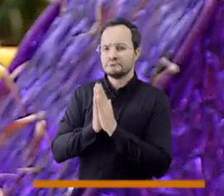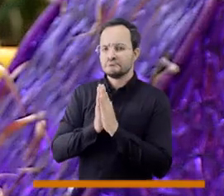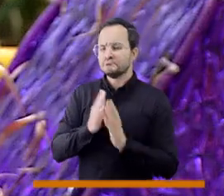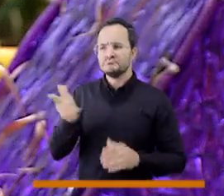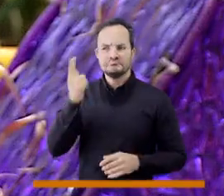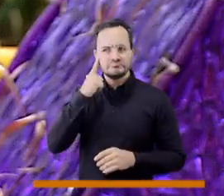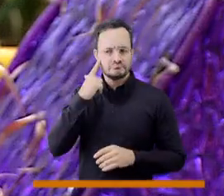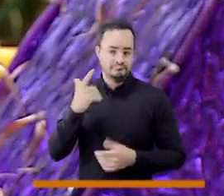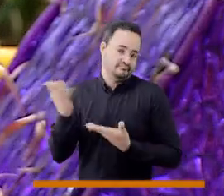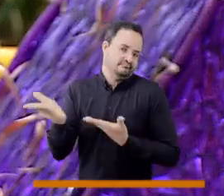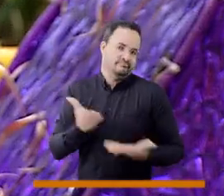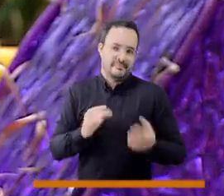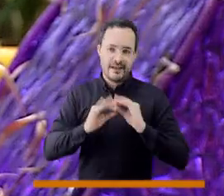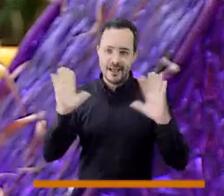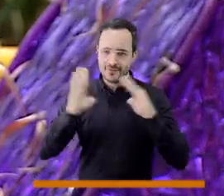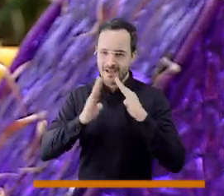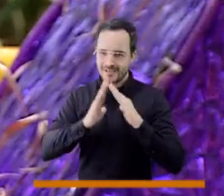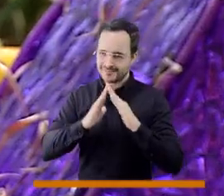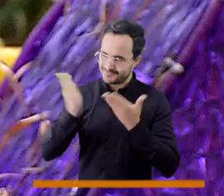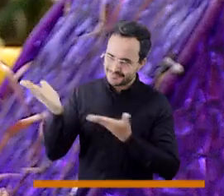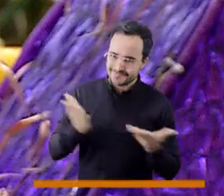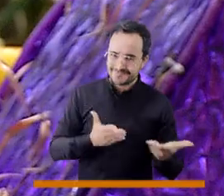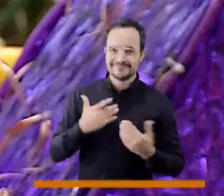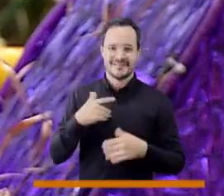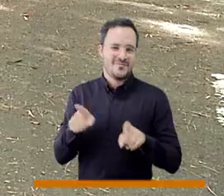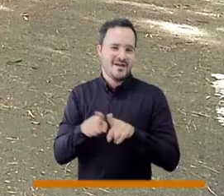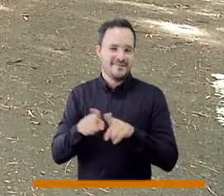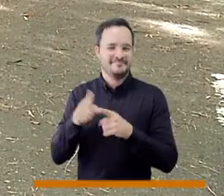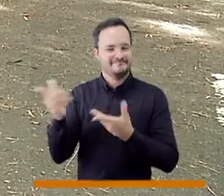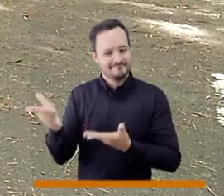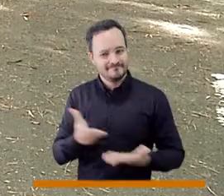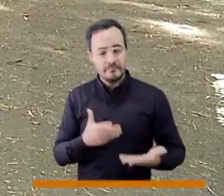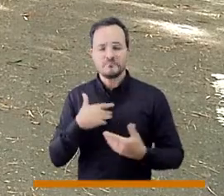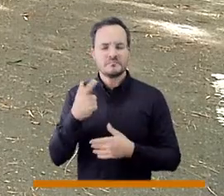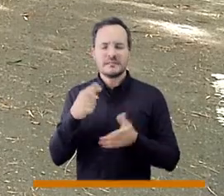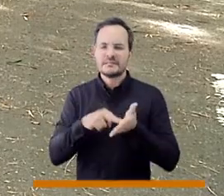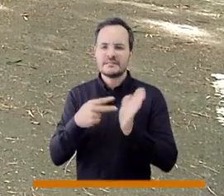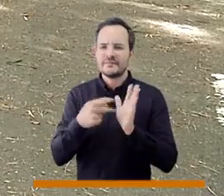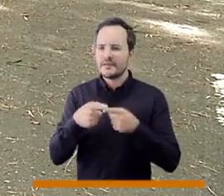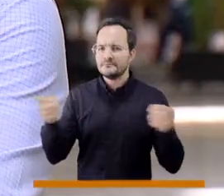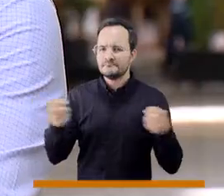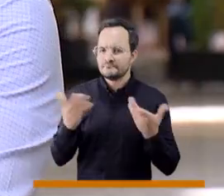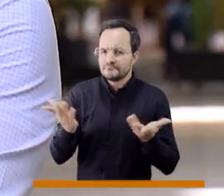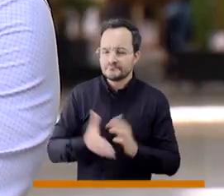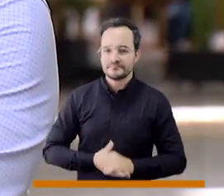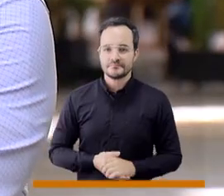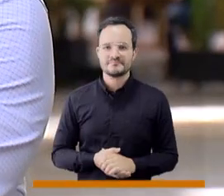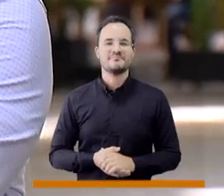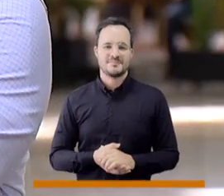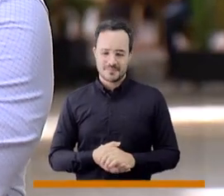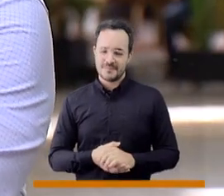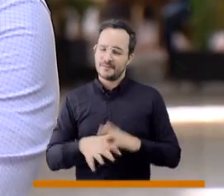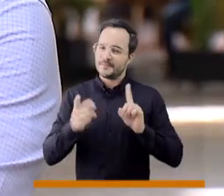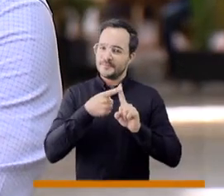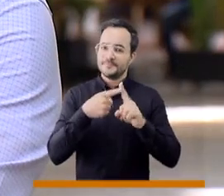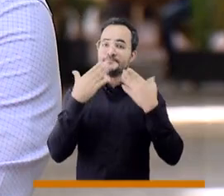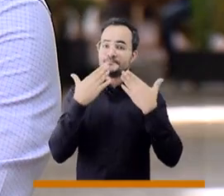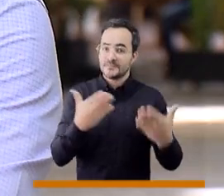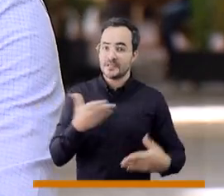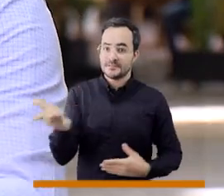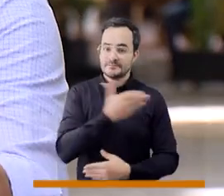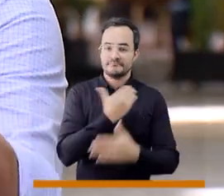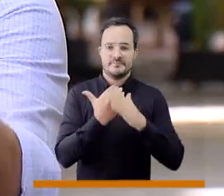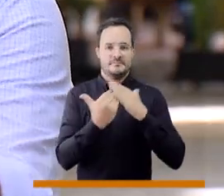siempre, este es su programa y cuéntenos qué es la gentrificación. Bueno, Caterín, lo primero es agradecerte por